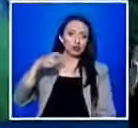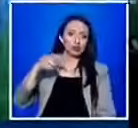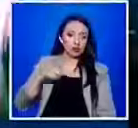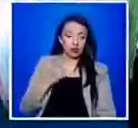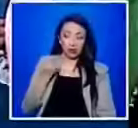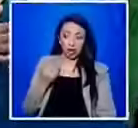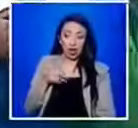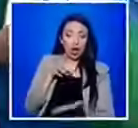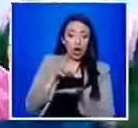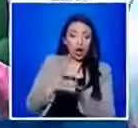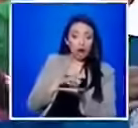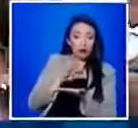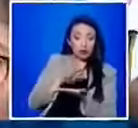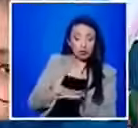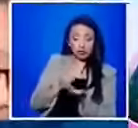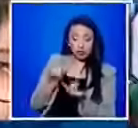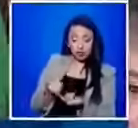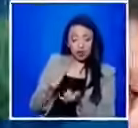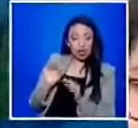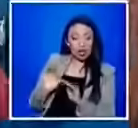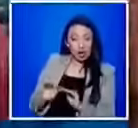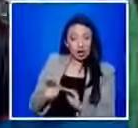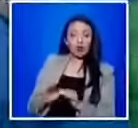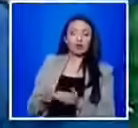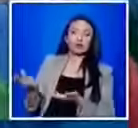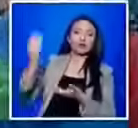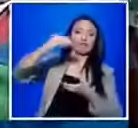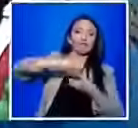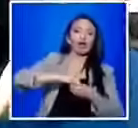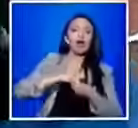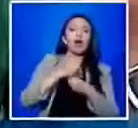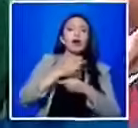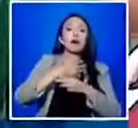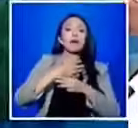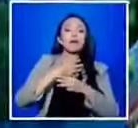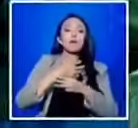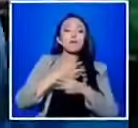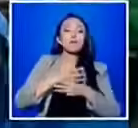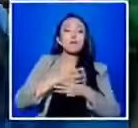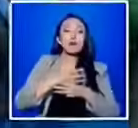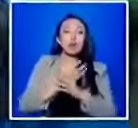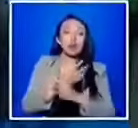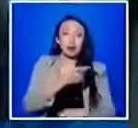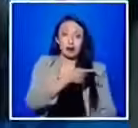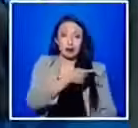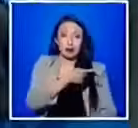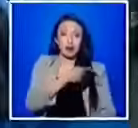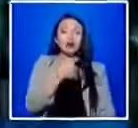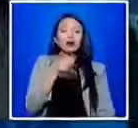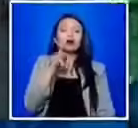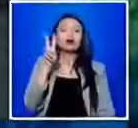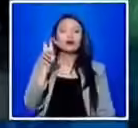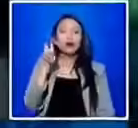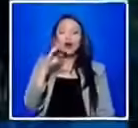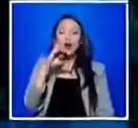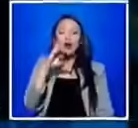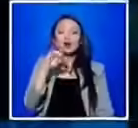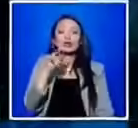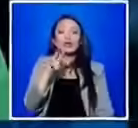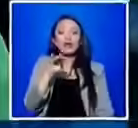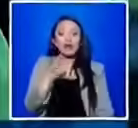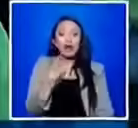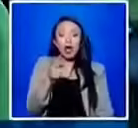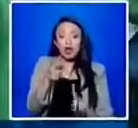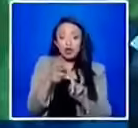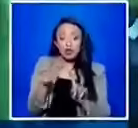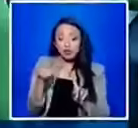se va a implementar nuevamente en la malla curricular y que definitivamente será un gran aporte como sociedad desde los